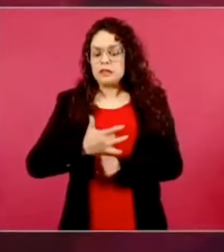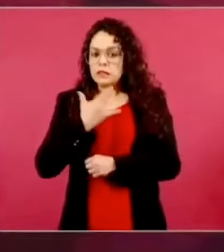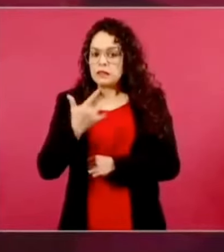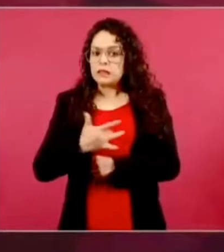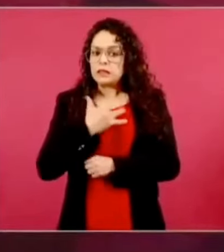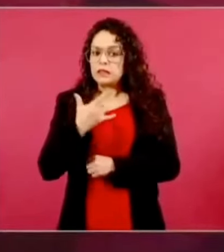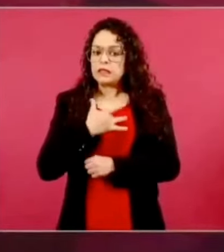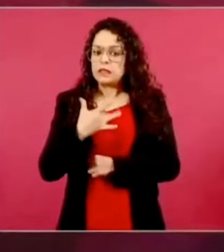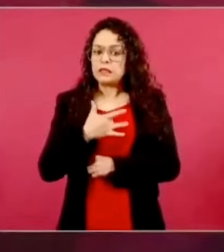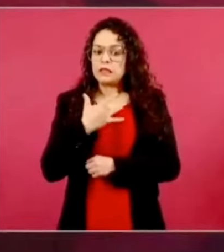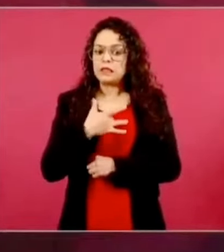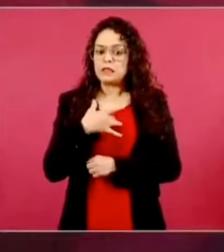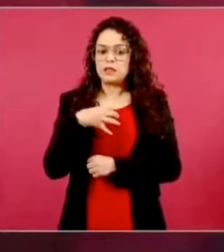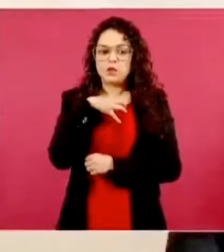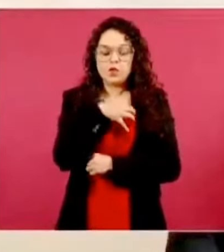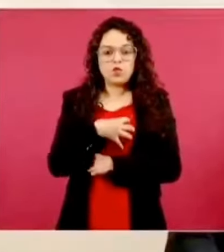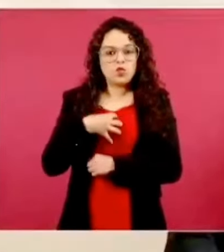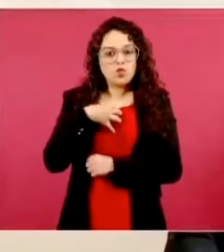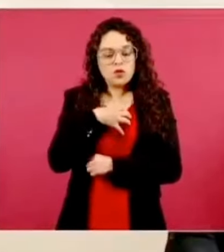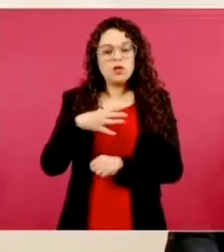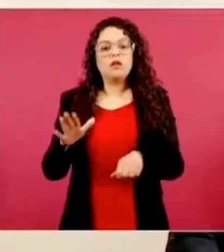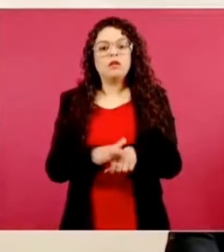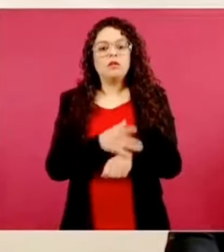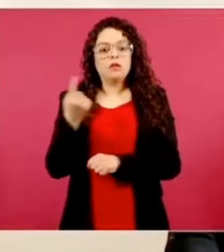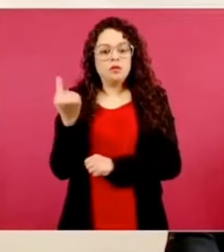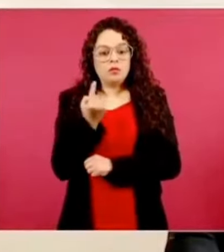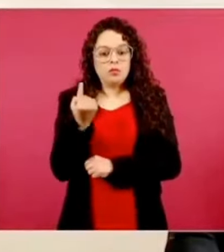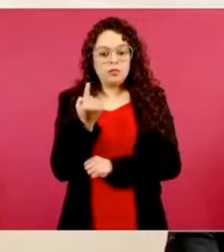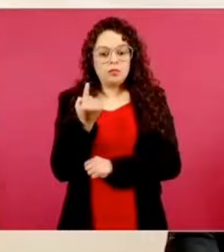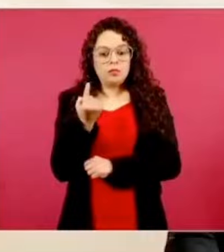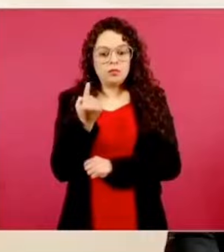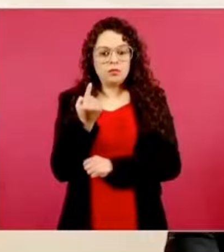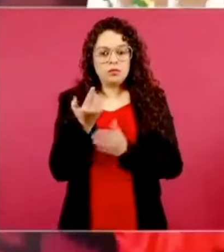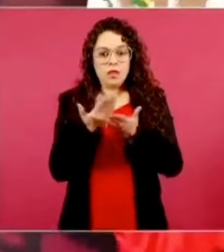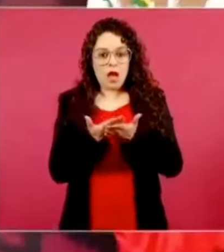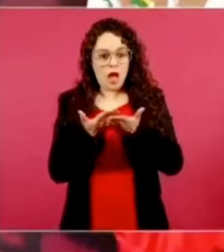por esto que está sucediendo, dicen ellos, polarización,